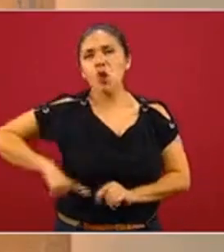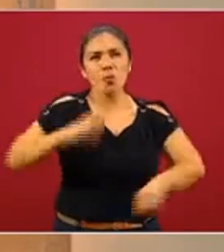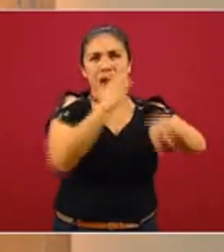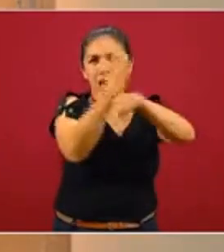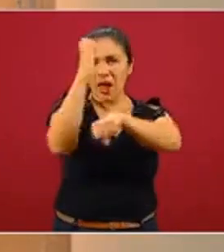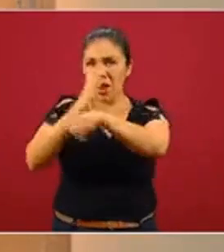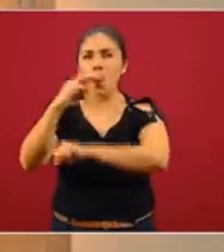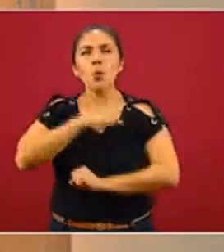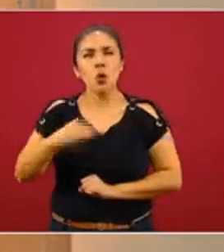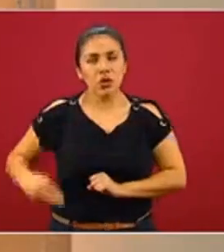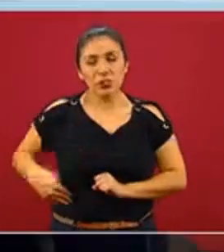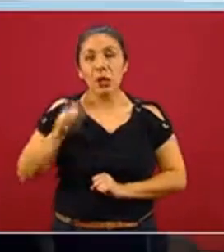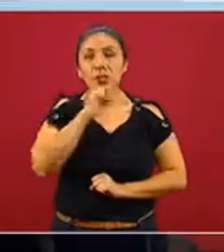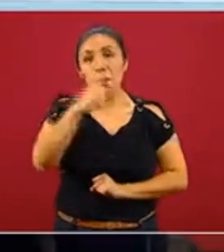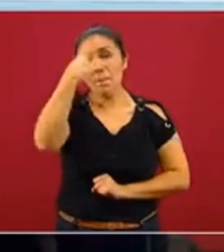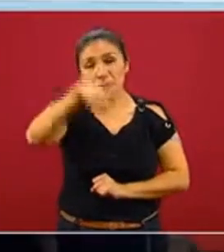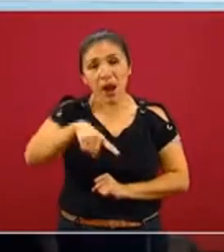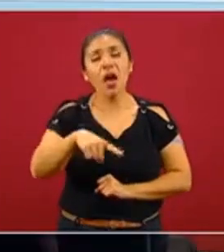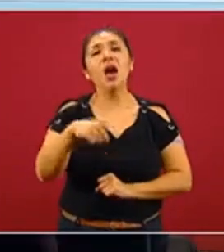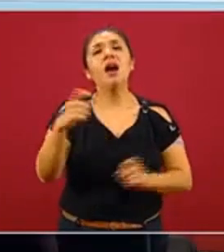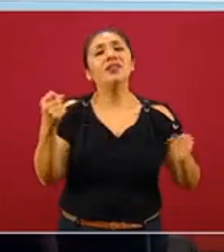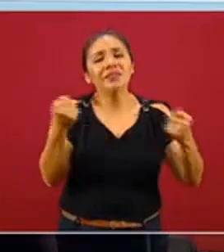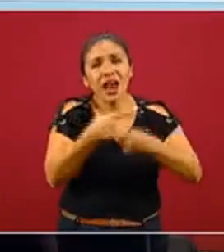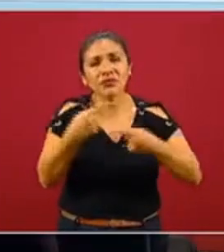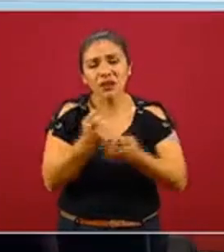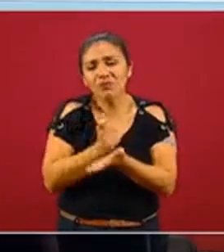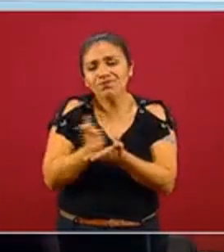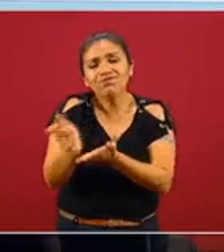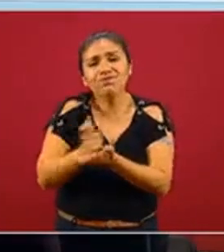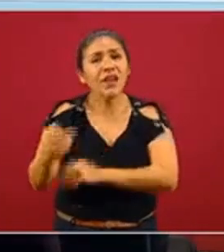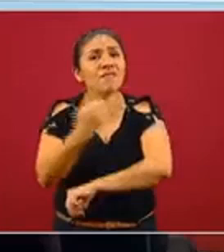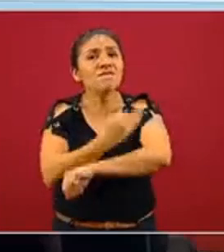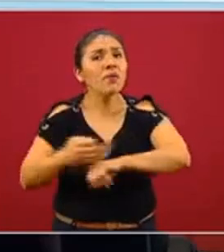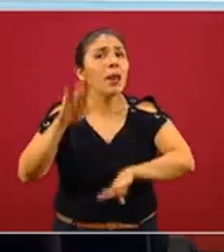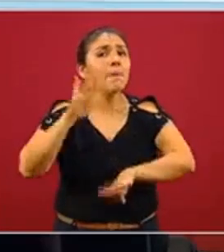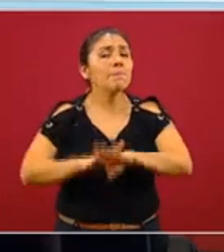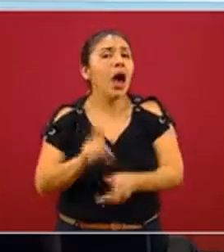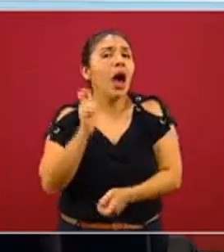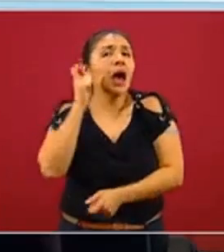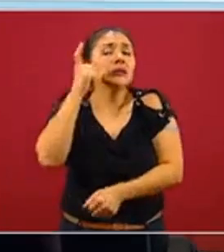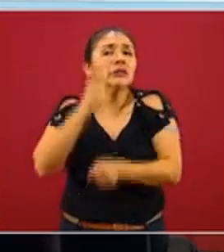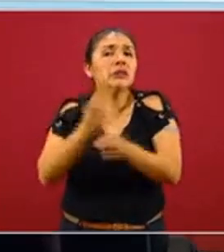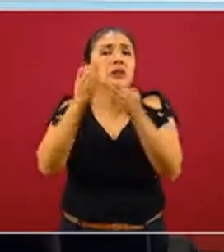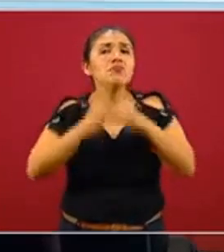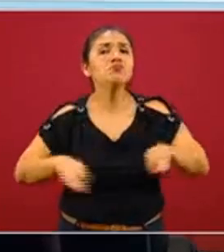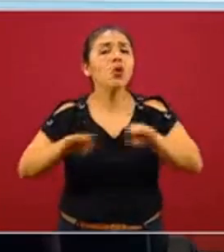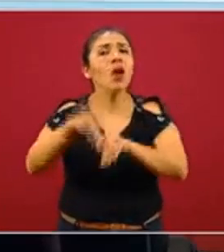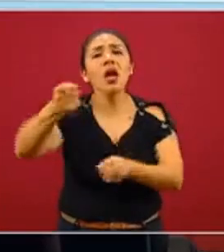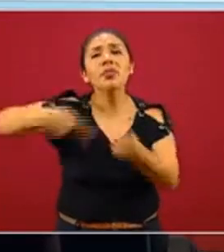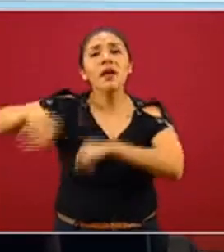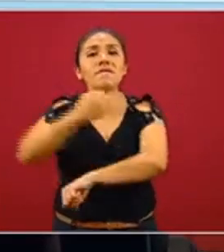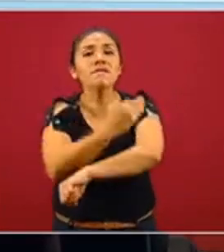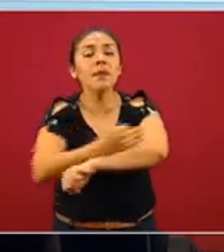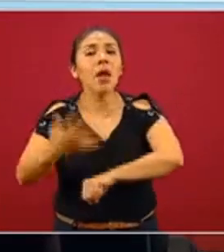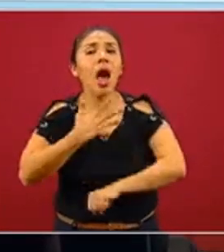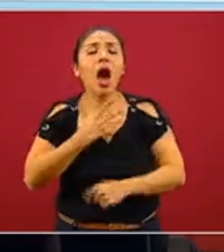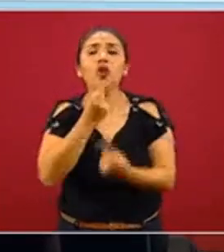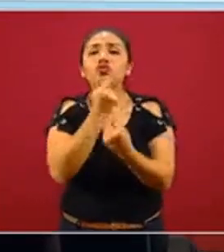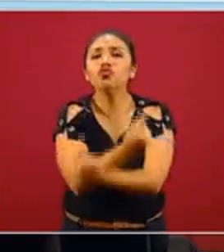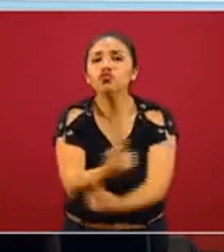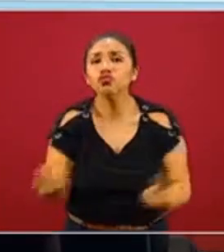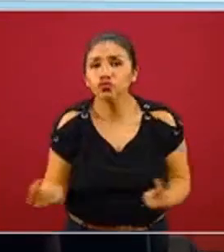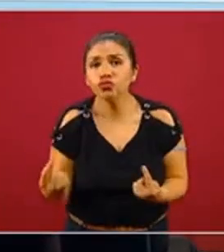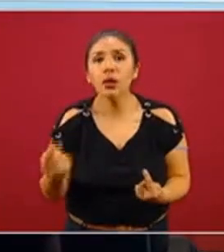y municipales para transferencias financieras a familia, privilegiando a aquellas familias en donde hay niños y